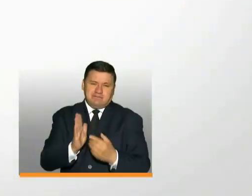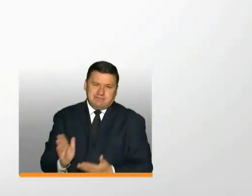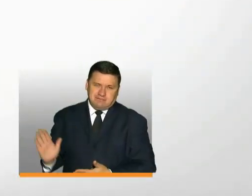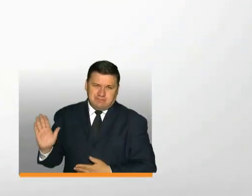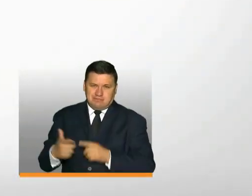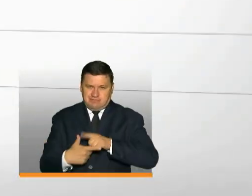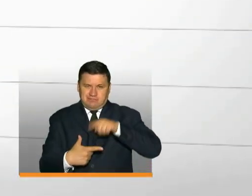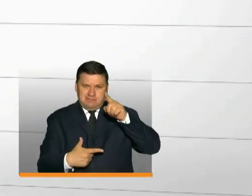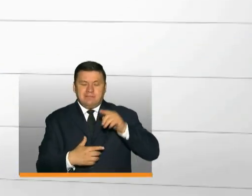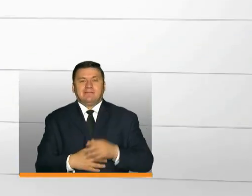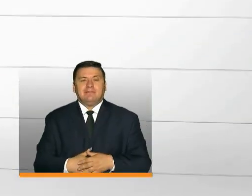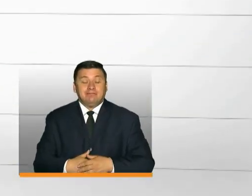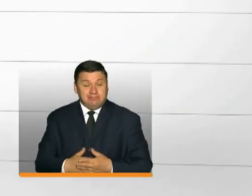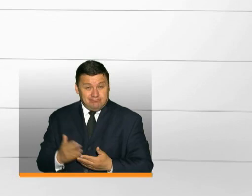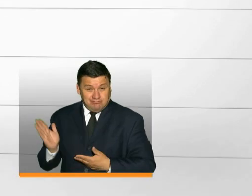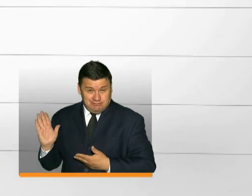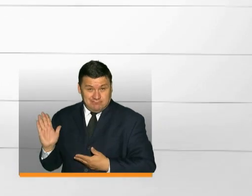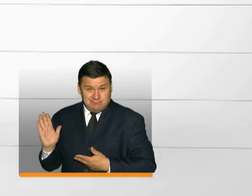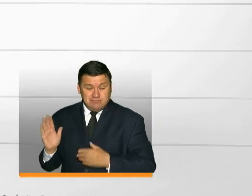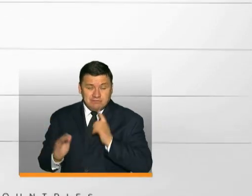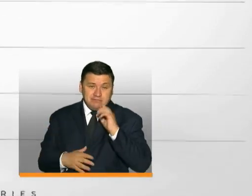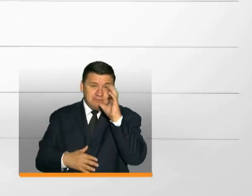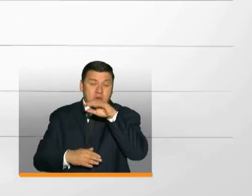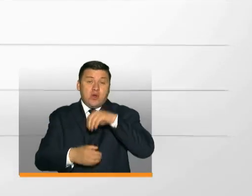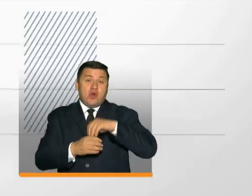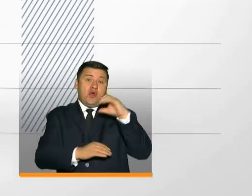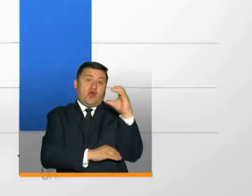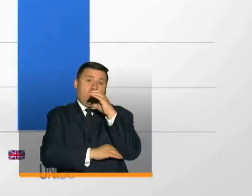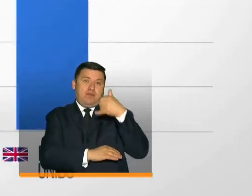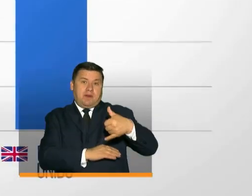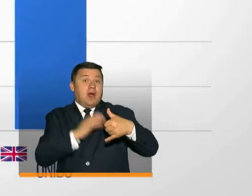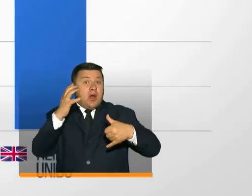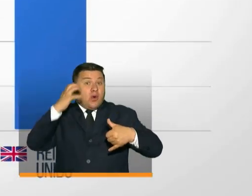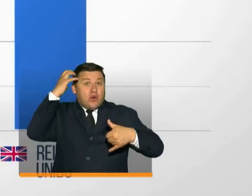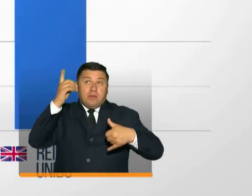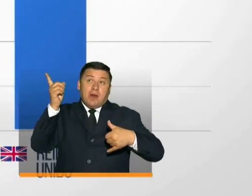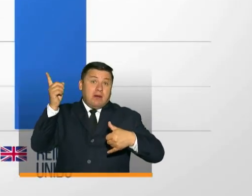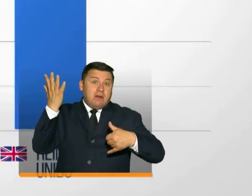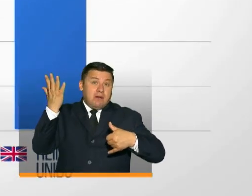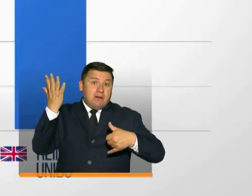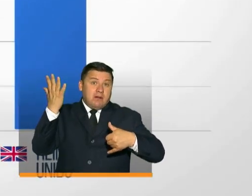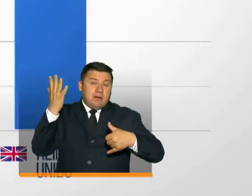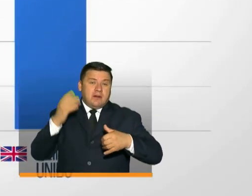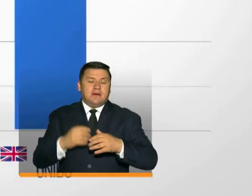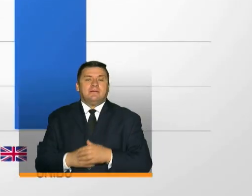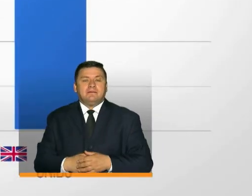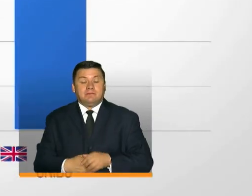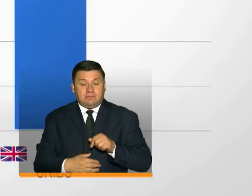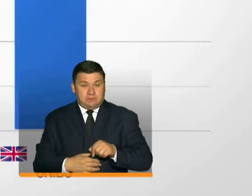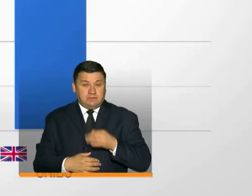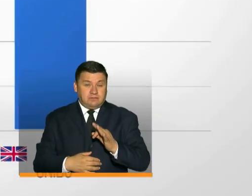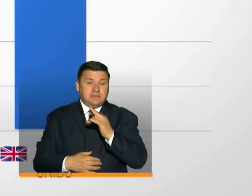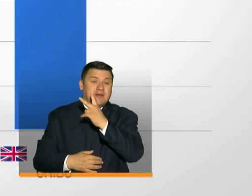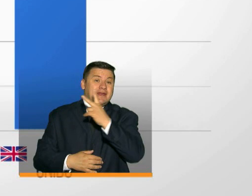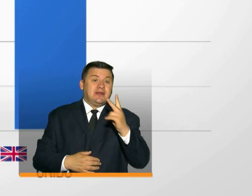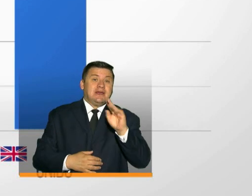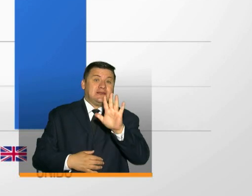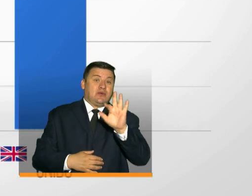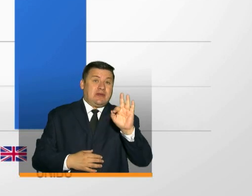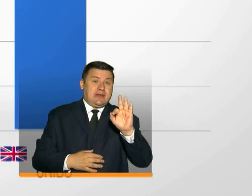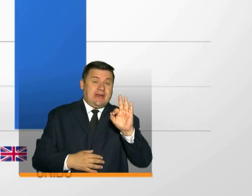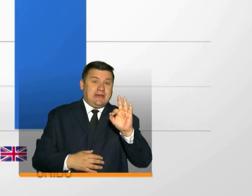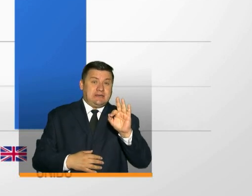que vieran esta gráfica. Aquí vemos Colombia frente a Europa. Nosotros estamos en